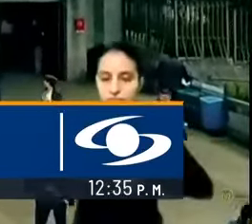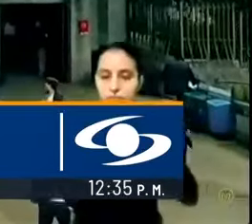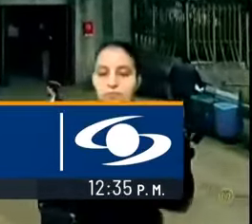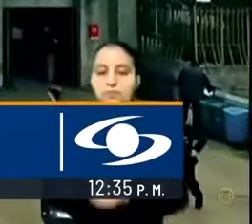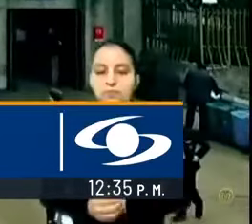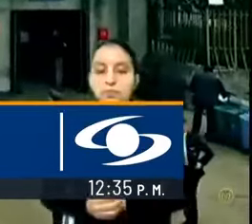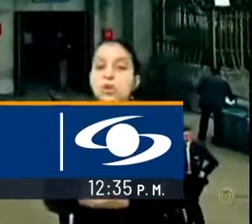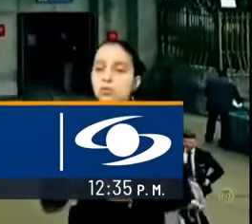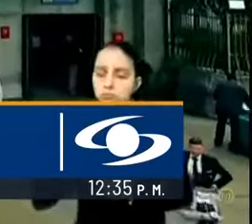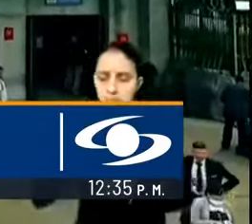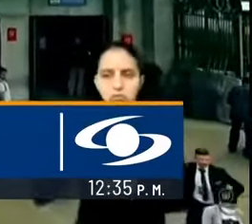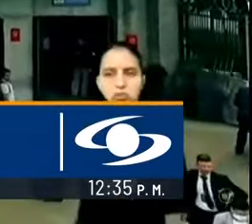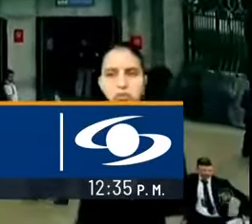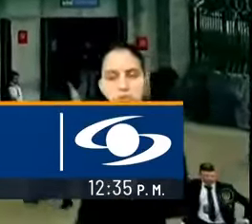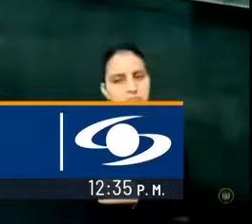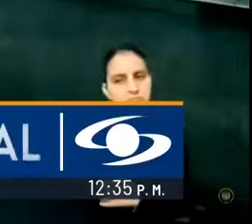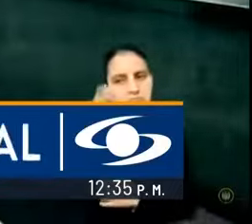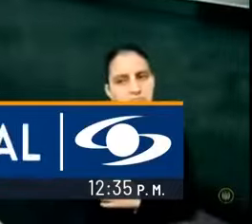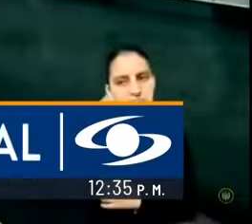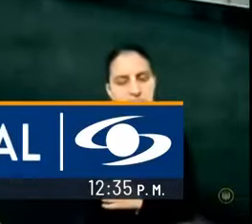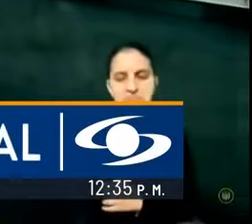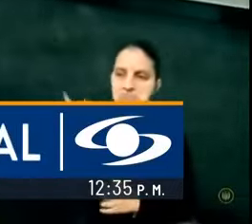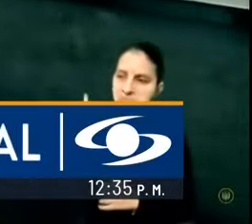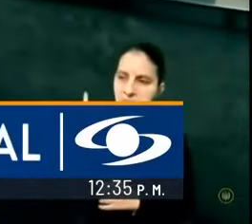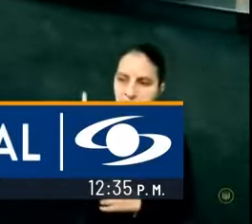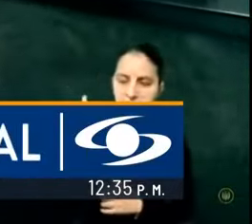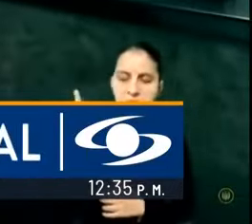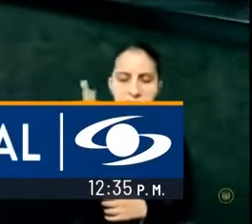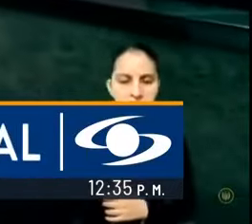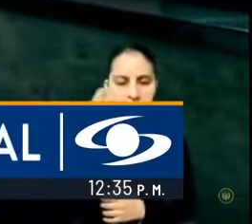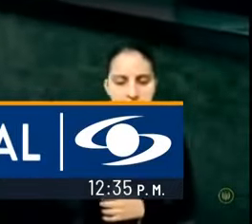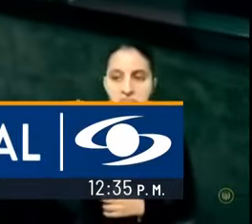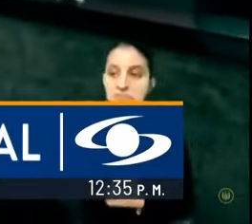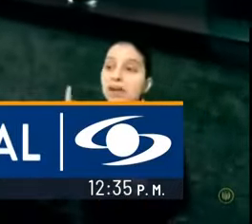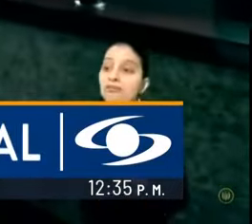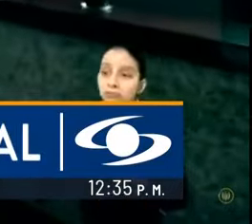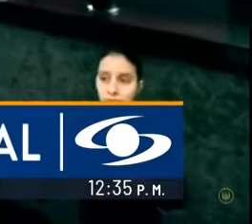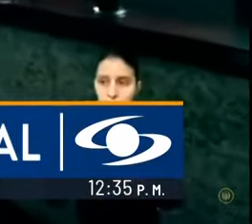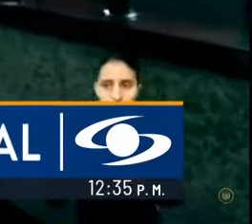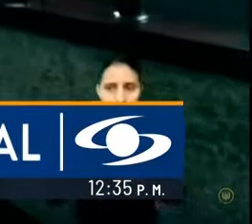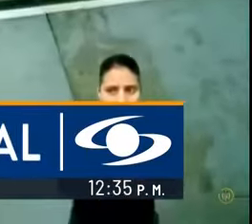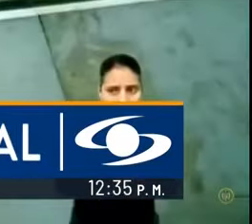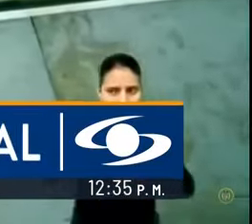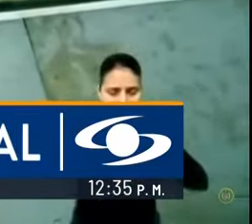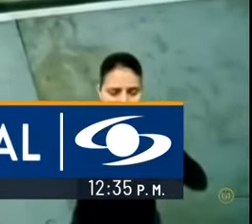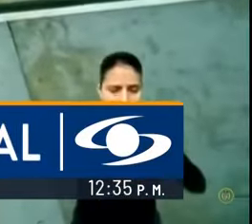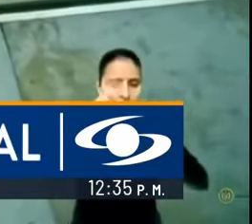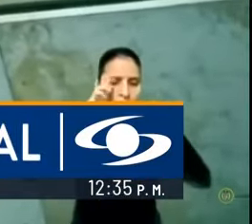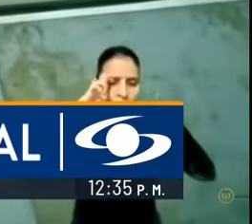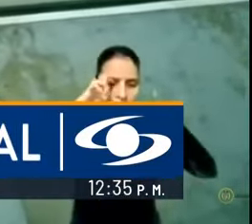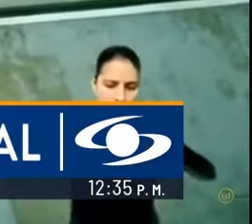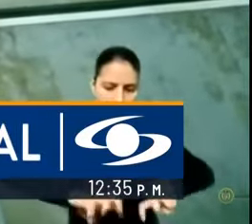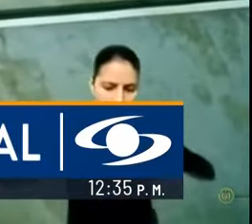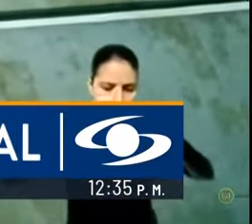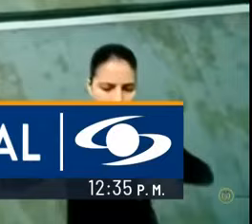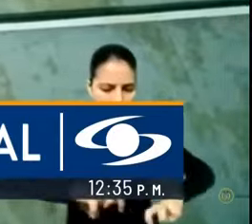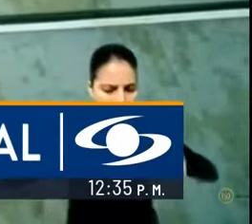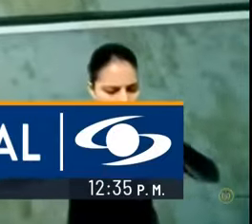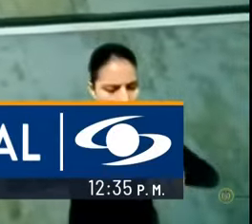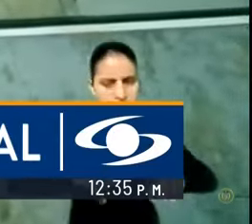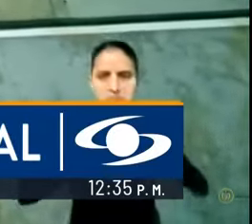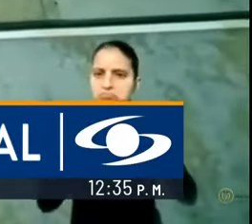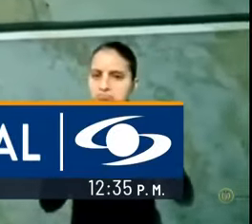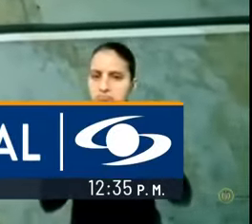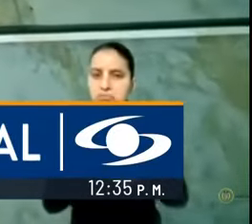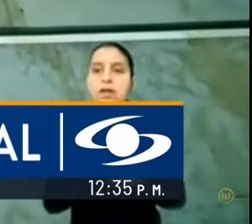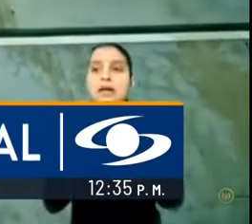de la Fiscalía, venía de manejar investigaciones de única instancia de aforados constitucionales y en la Corte pude trabajar desde